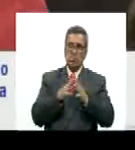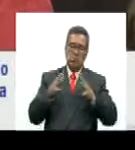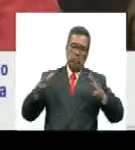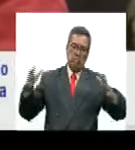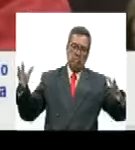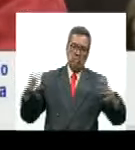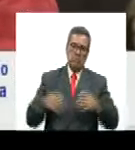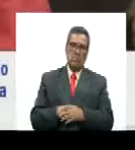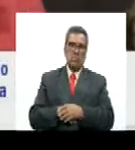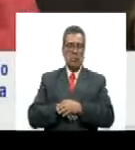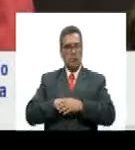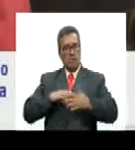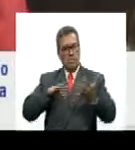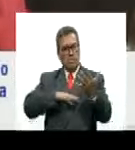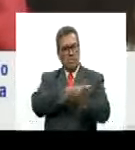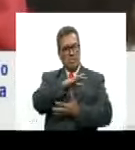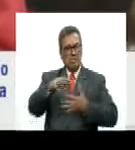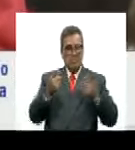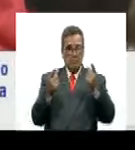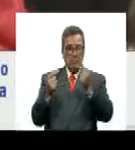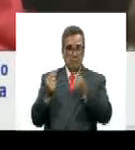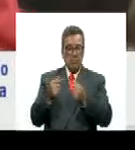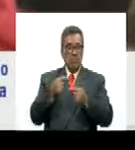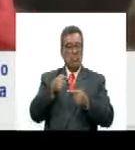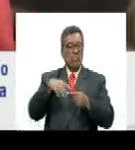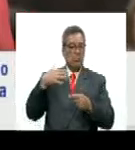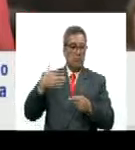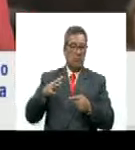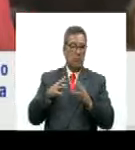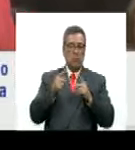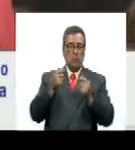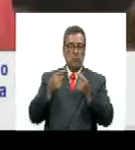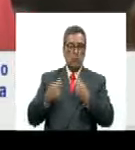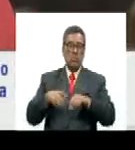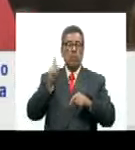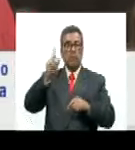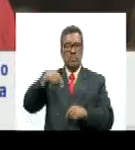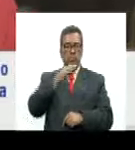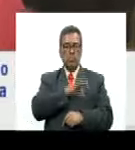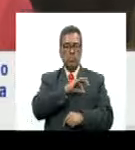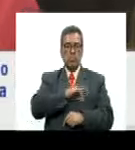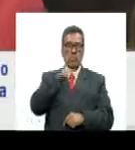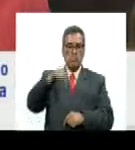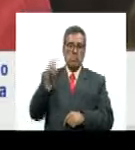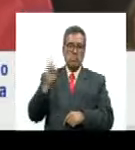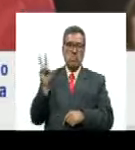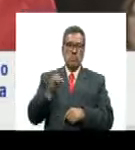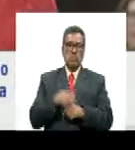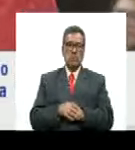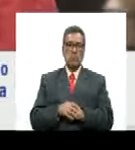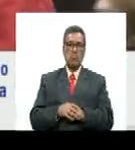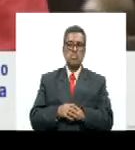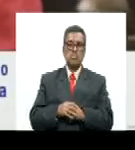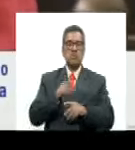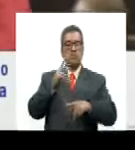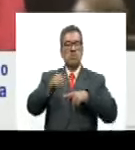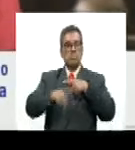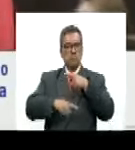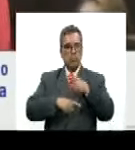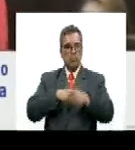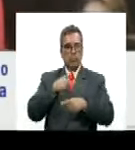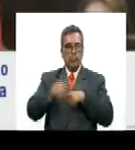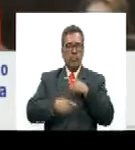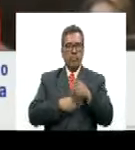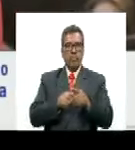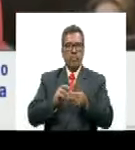enormes perturbaciones y costos económicos y sociales para el país. Estamos en proceso